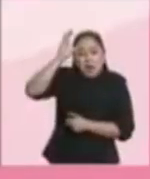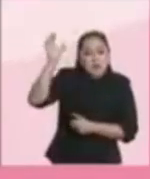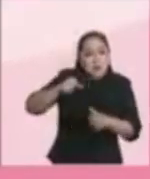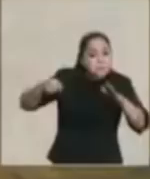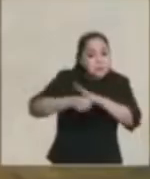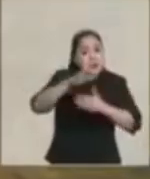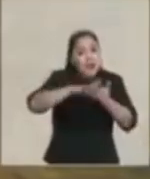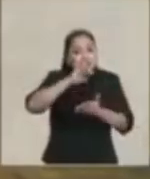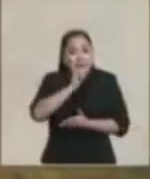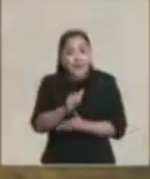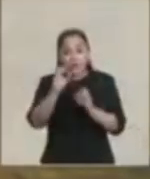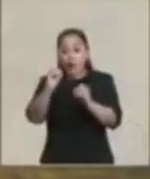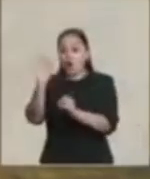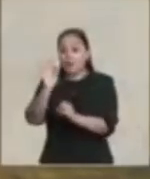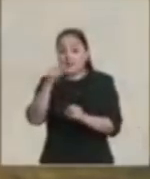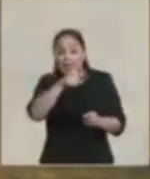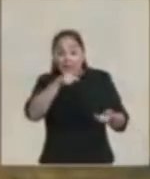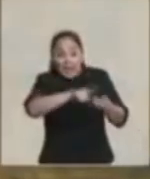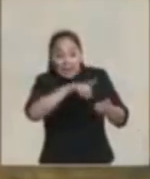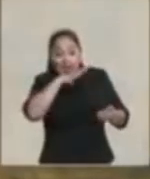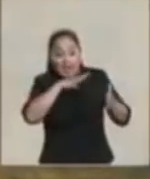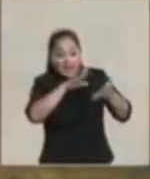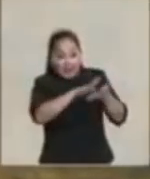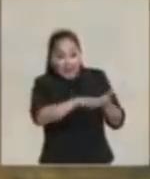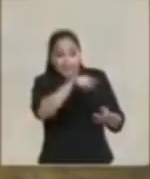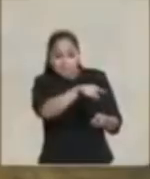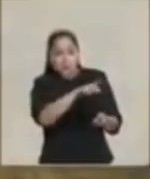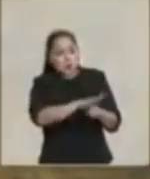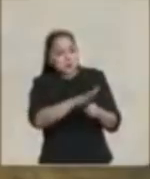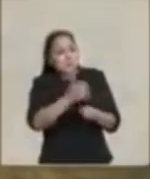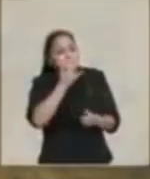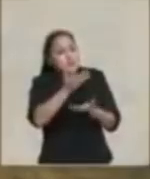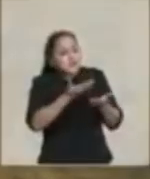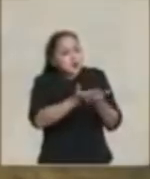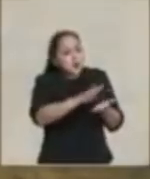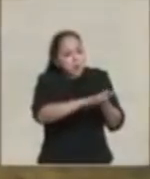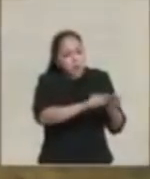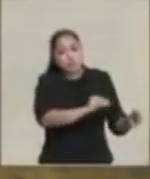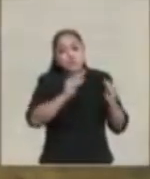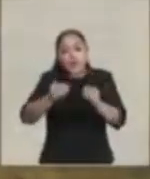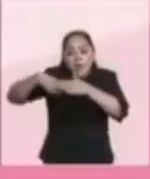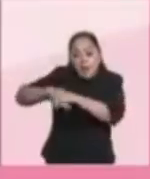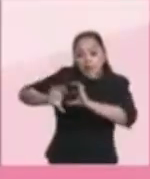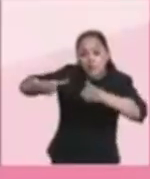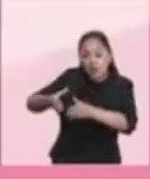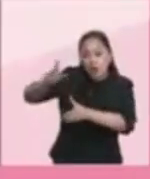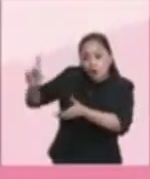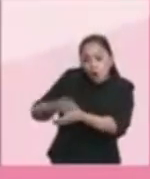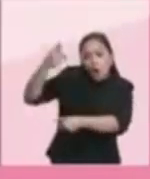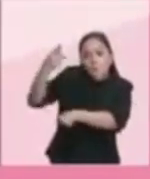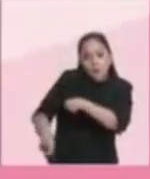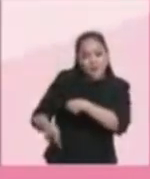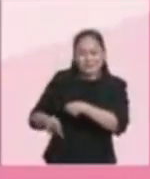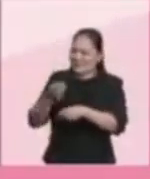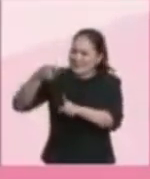cárcel, o peor aún, si los sacamos de la cárcel para que regresen a tu comunidad y te vuelvan a hacer daño, ese no es el camino.